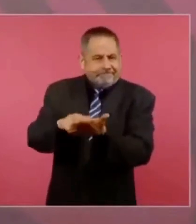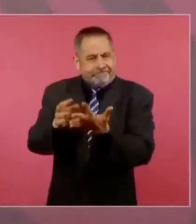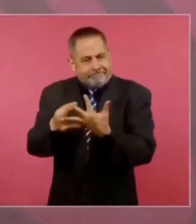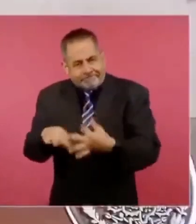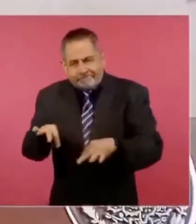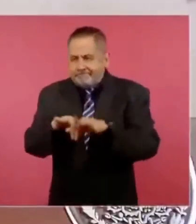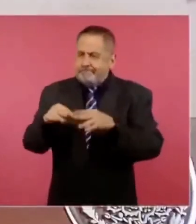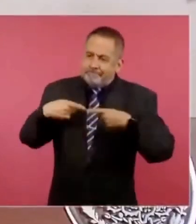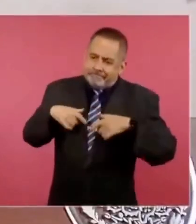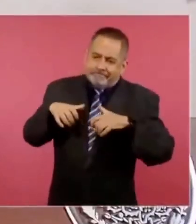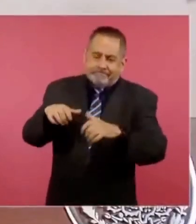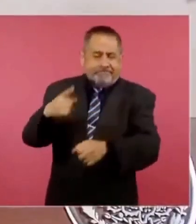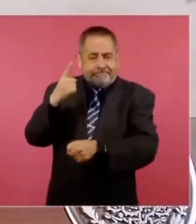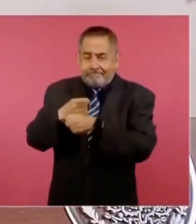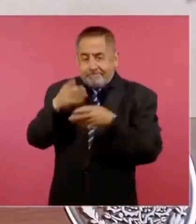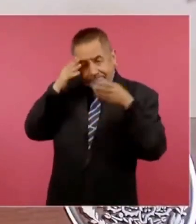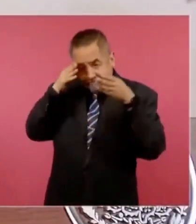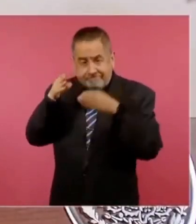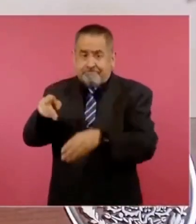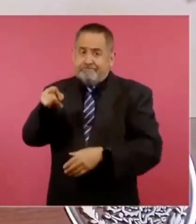México,